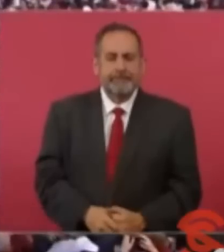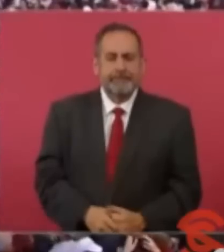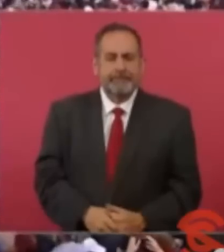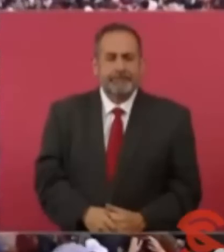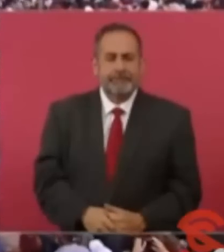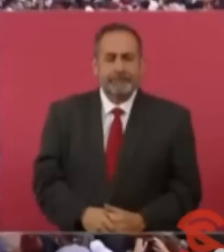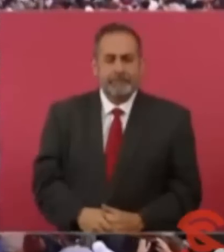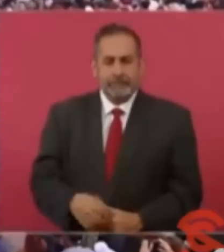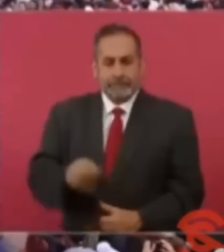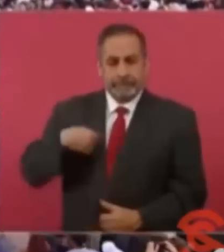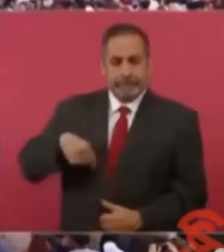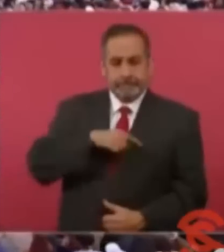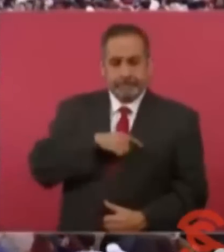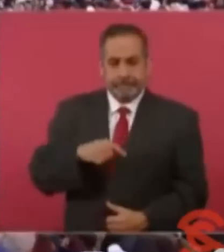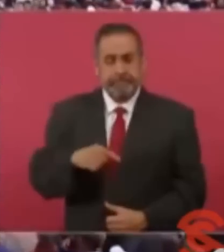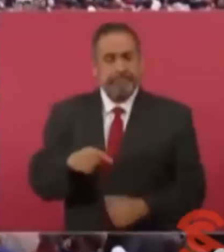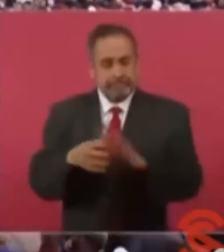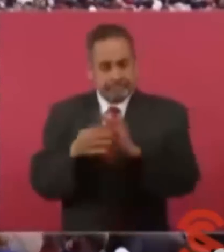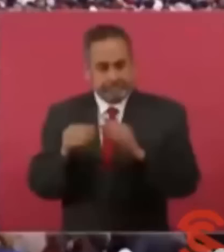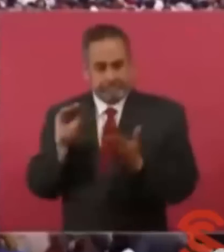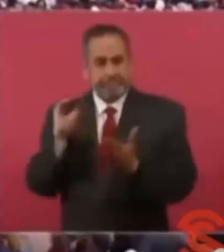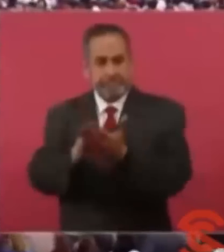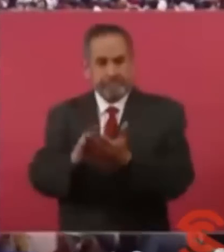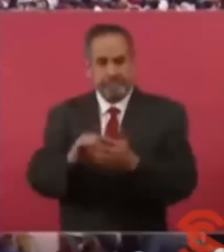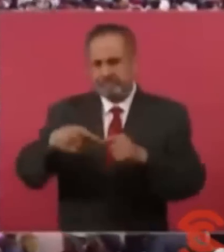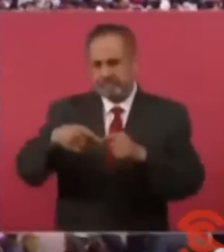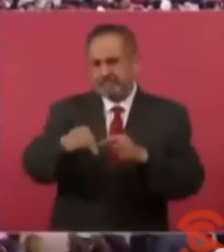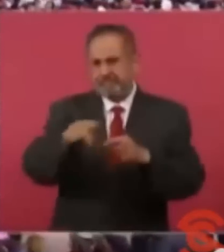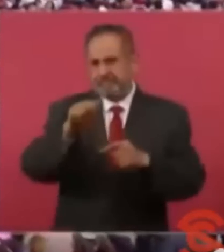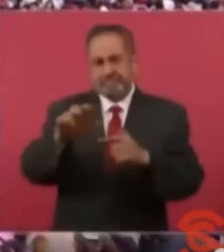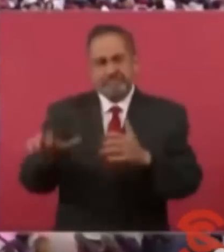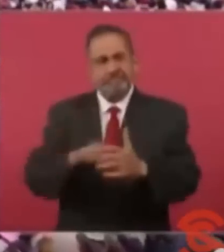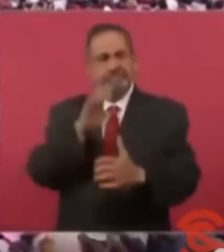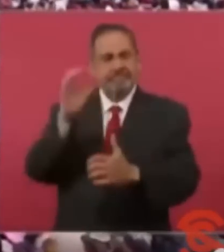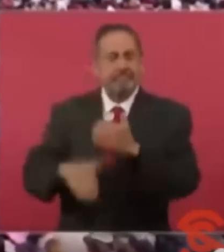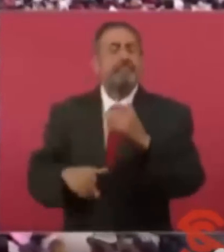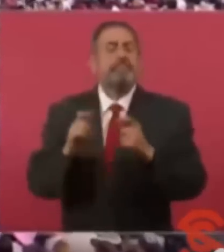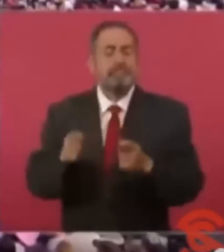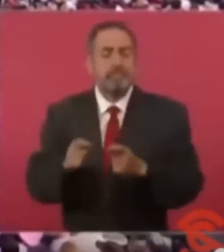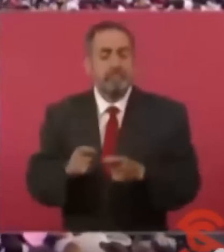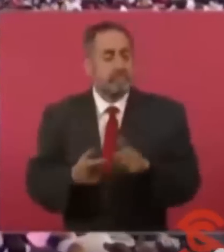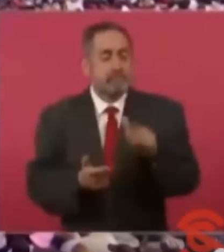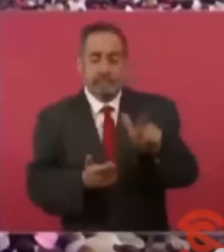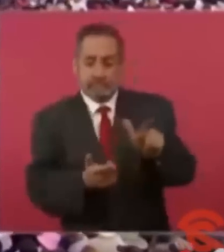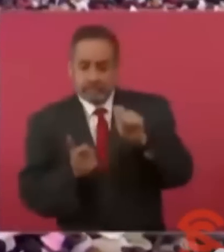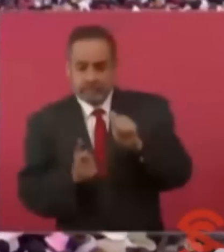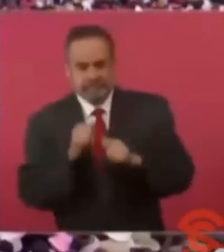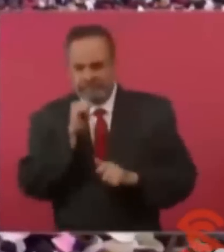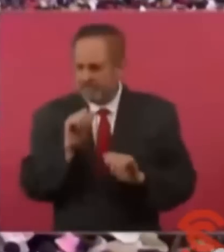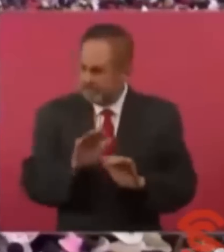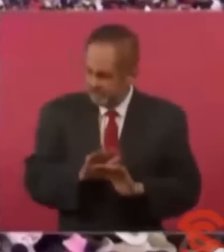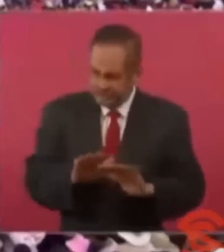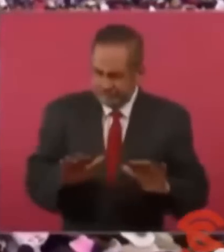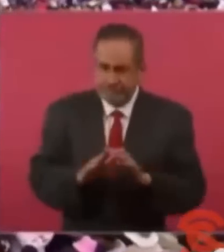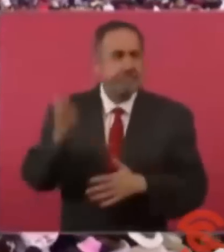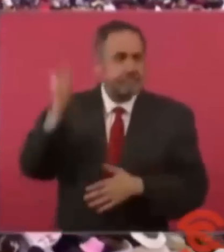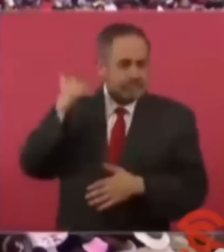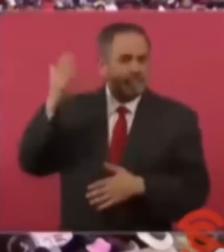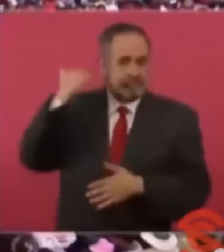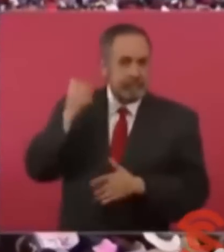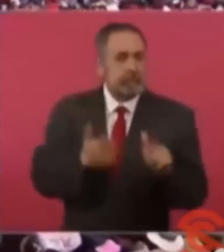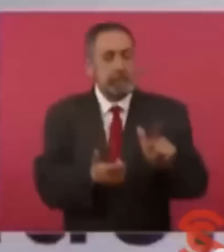Hemos construido y estamos por terminar sin cobrar al usuario, como era